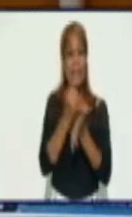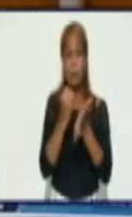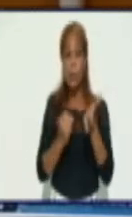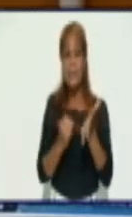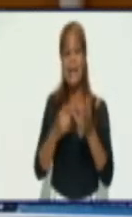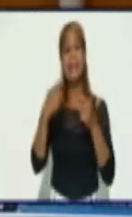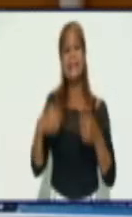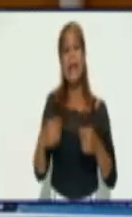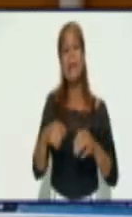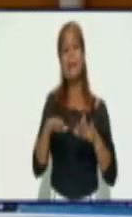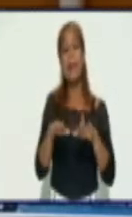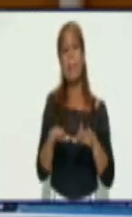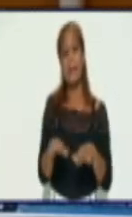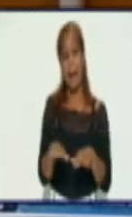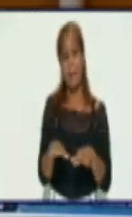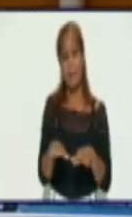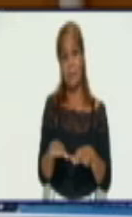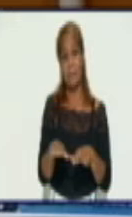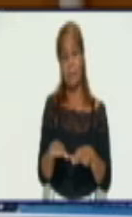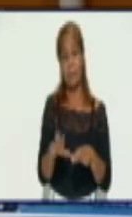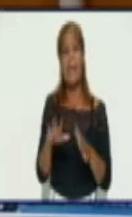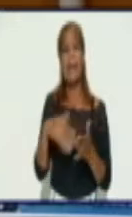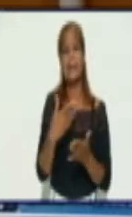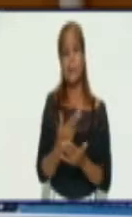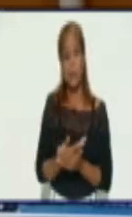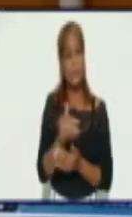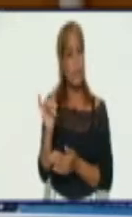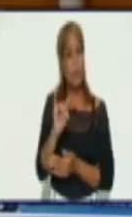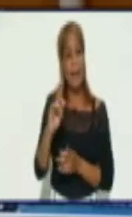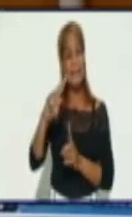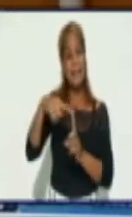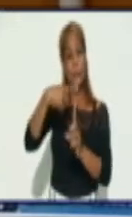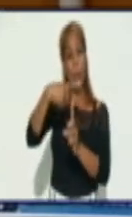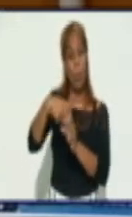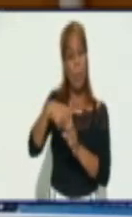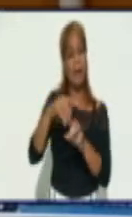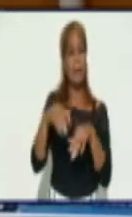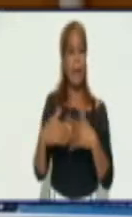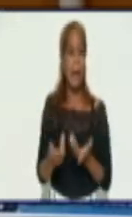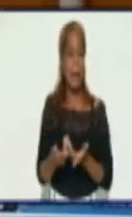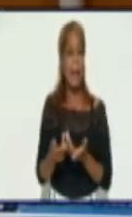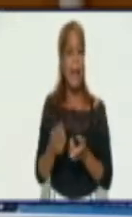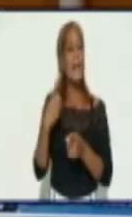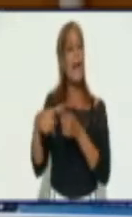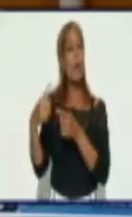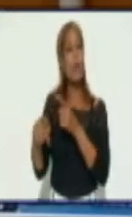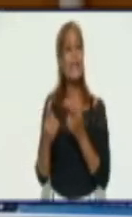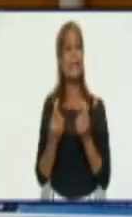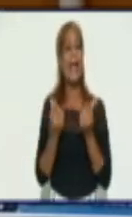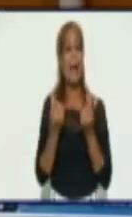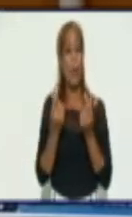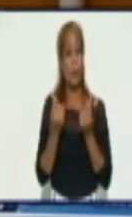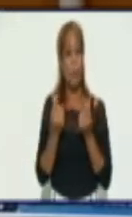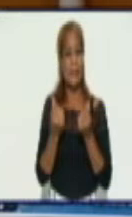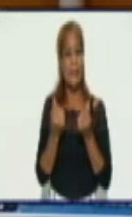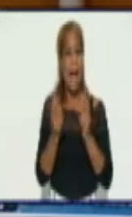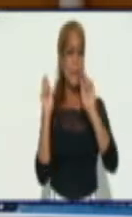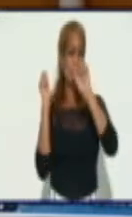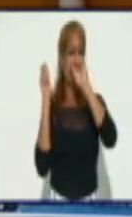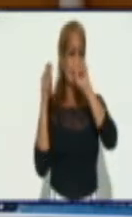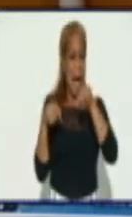conforma la transportación a eso le suman y una de las cargas que son de la economía que se hacen a través de la de los bases de